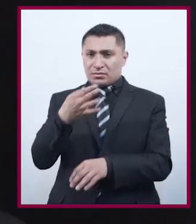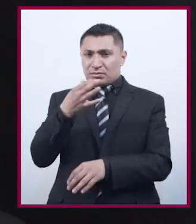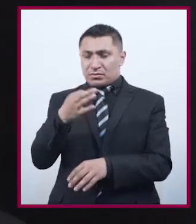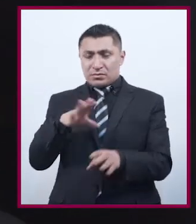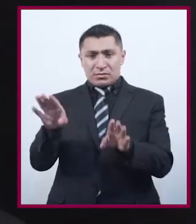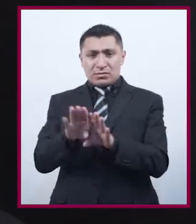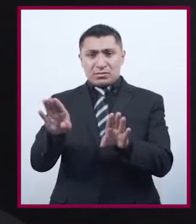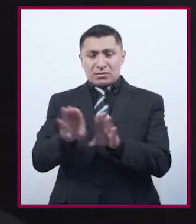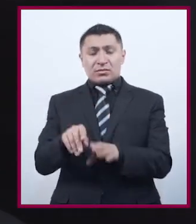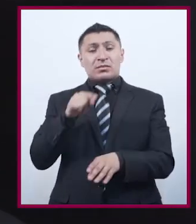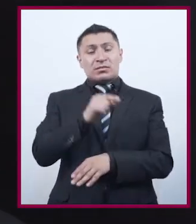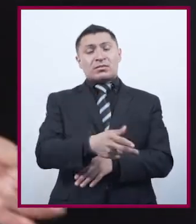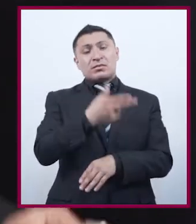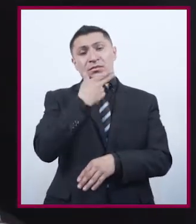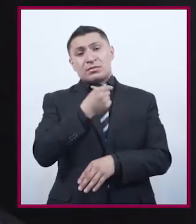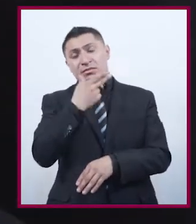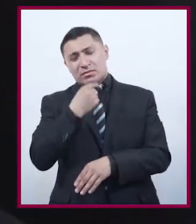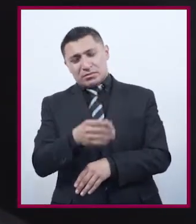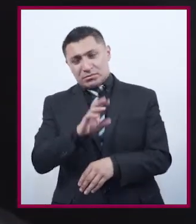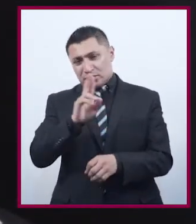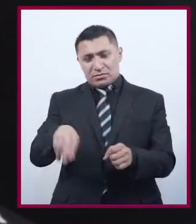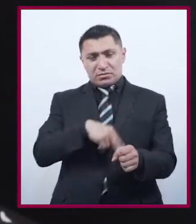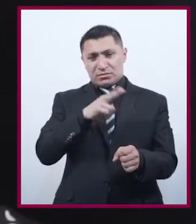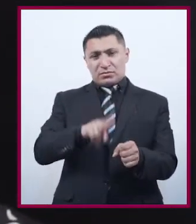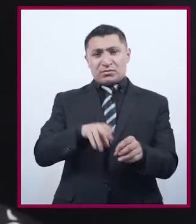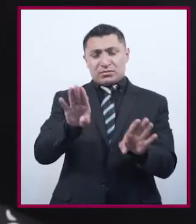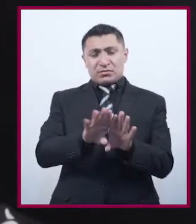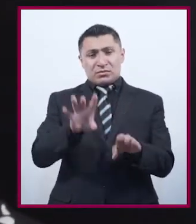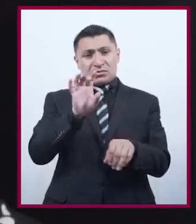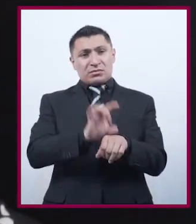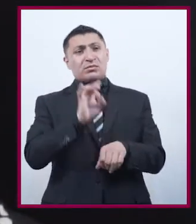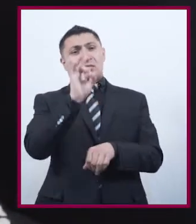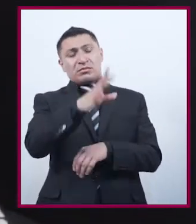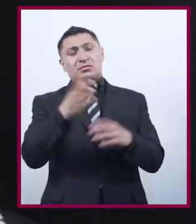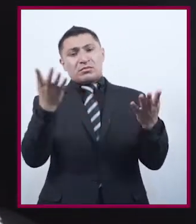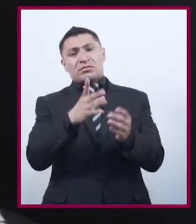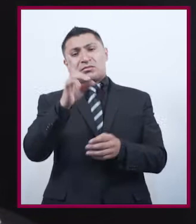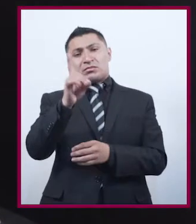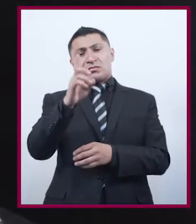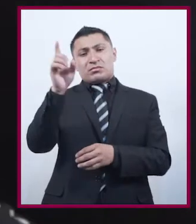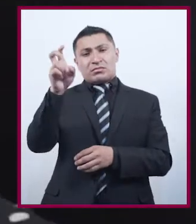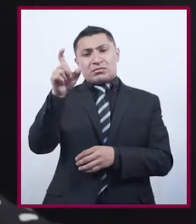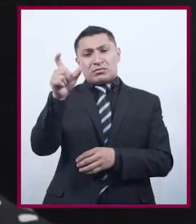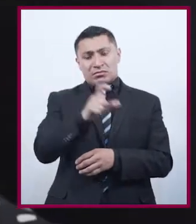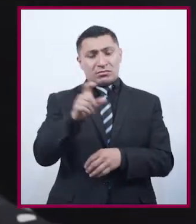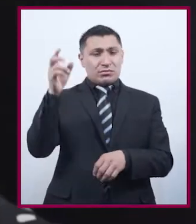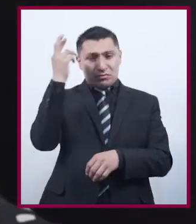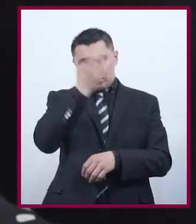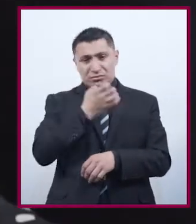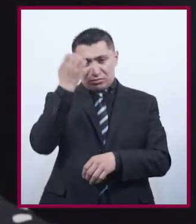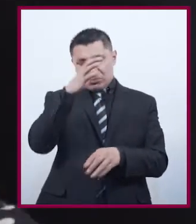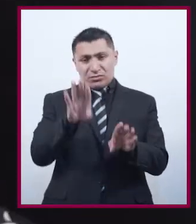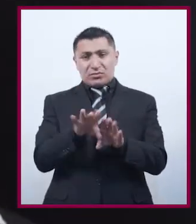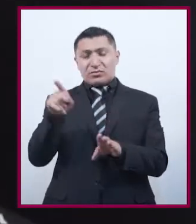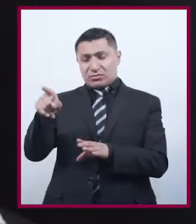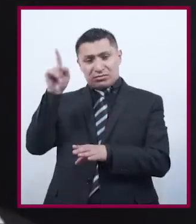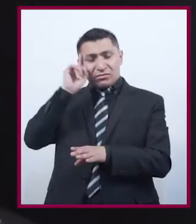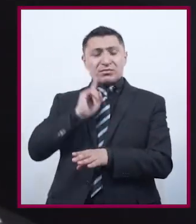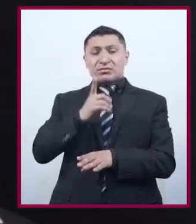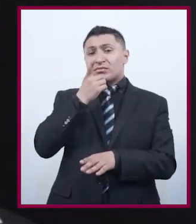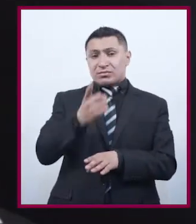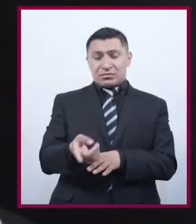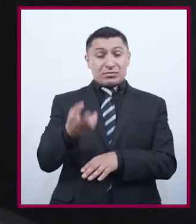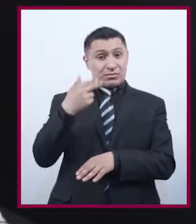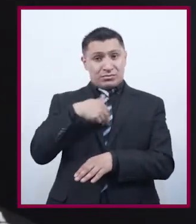mientras que el hombre normalmente será canalizado para realizarse pruebas diagnósticas. O como dice la periodista,